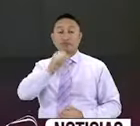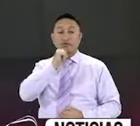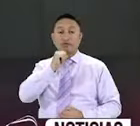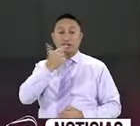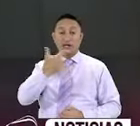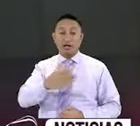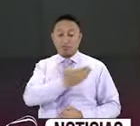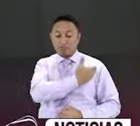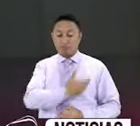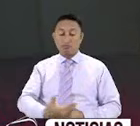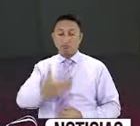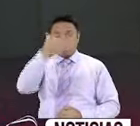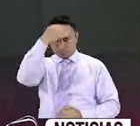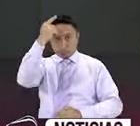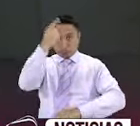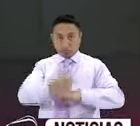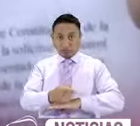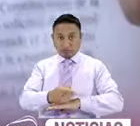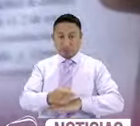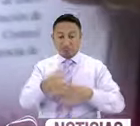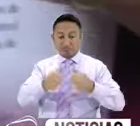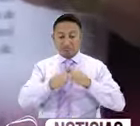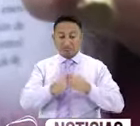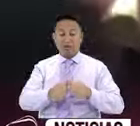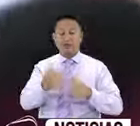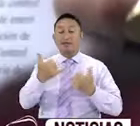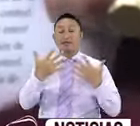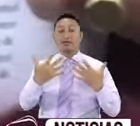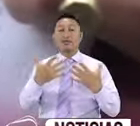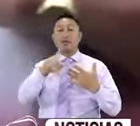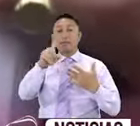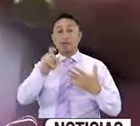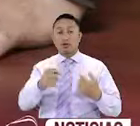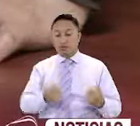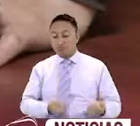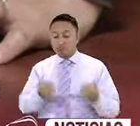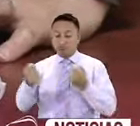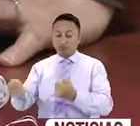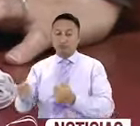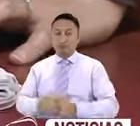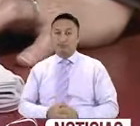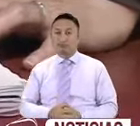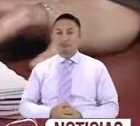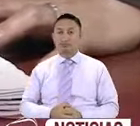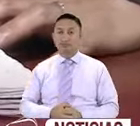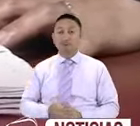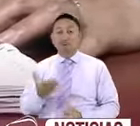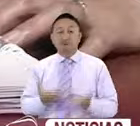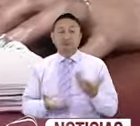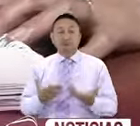de Daniel Noboa ratificándose en las 10 preguntas de la consulta popular o si alguna de ellas